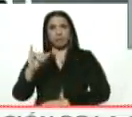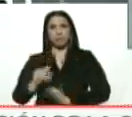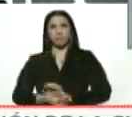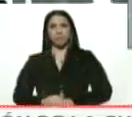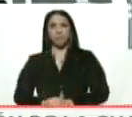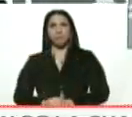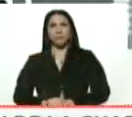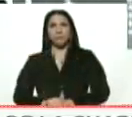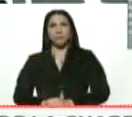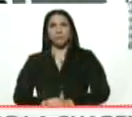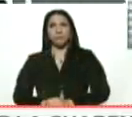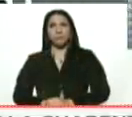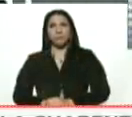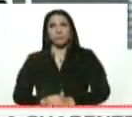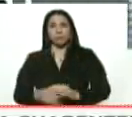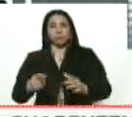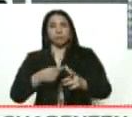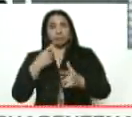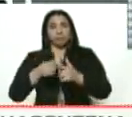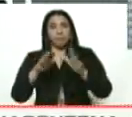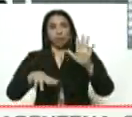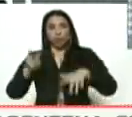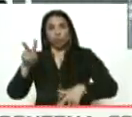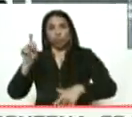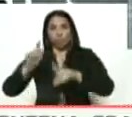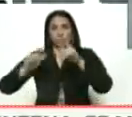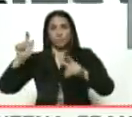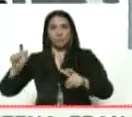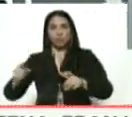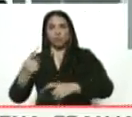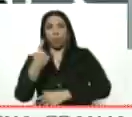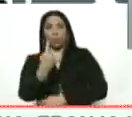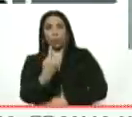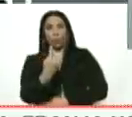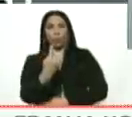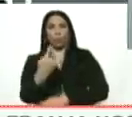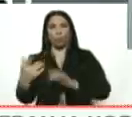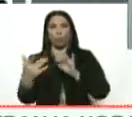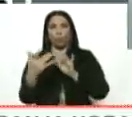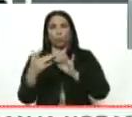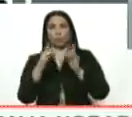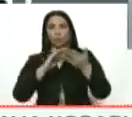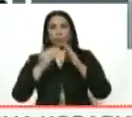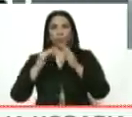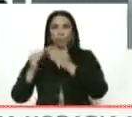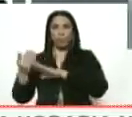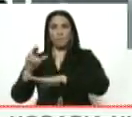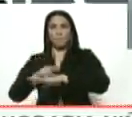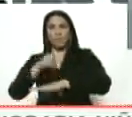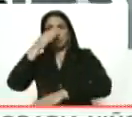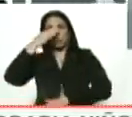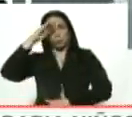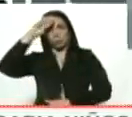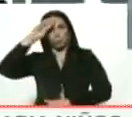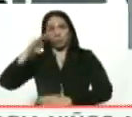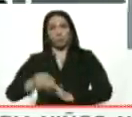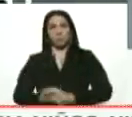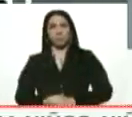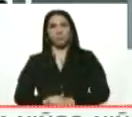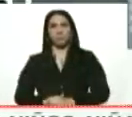integral. De tal forma que de los 12 casos, uno es de contacto comunitario, ese médico de la Misión Médica